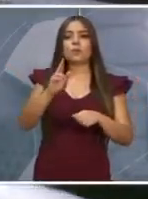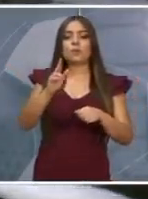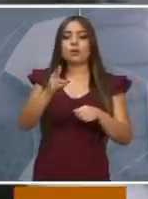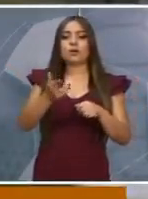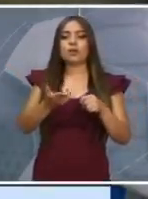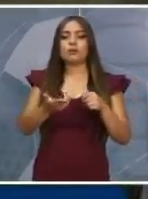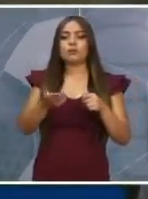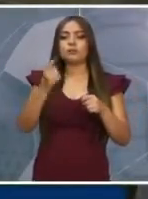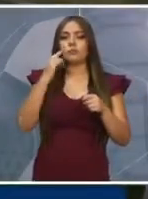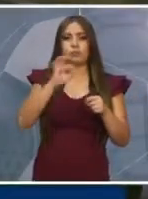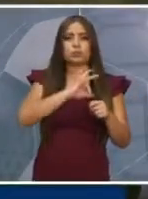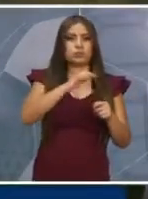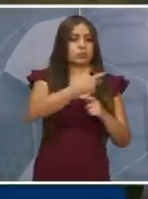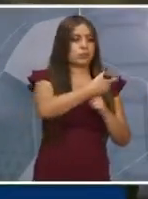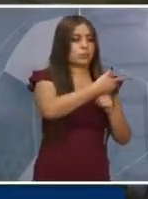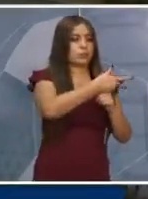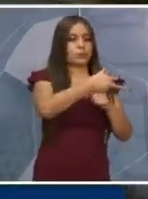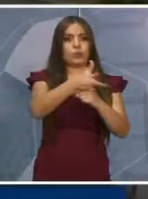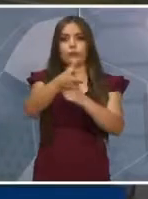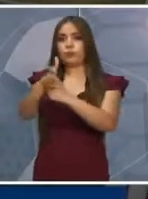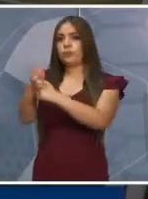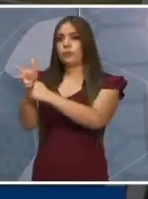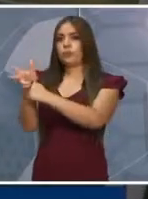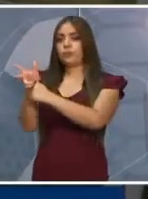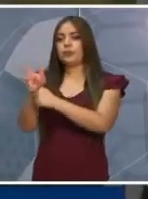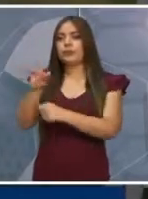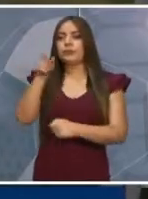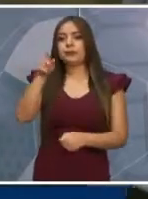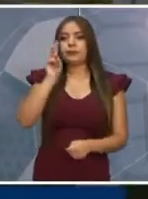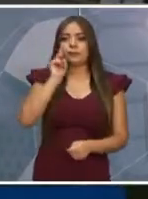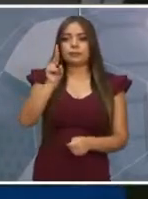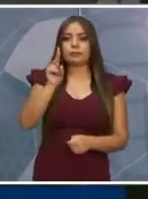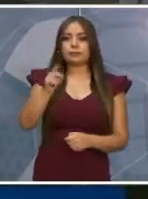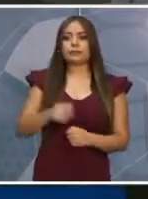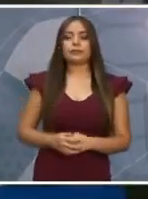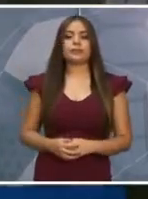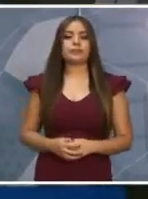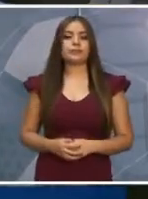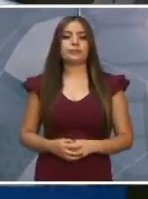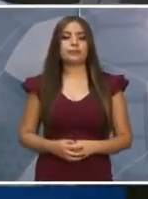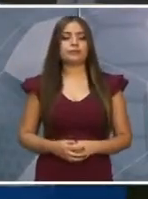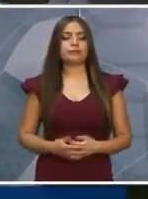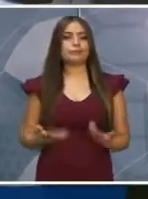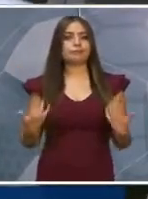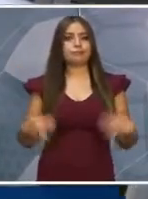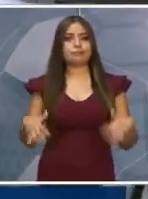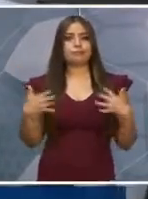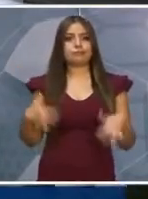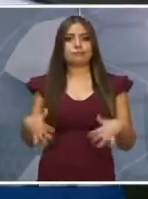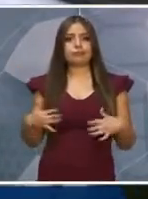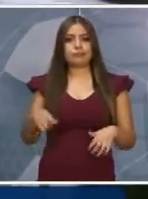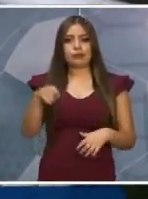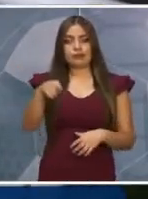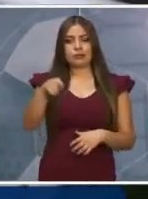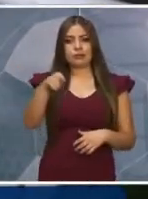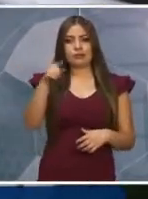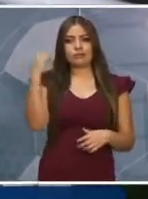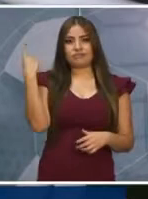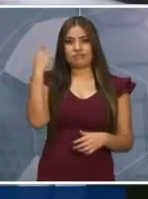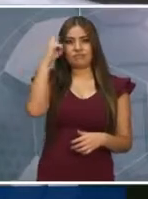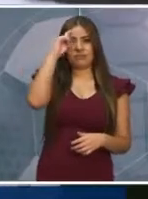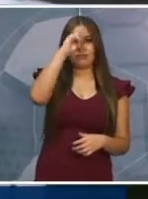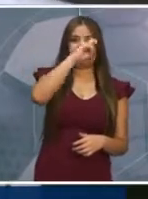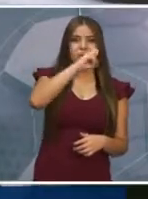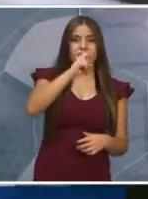lo antes posible? Híjole, Rolando, es que es una situación bastante complicada porque ninguno de